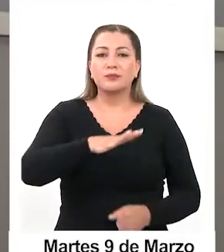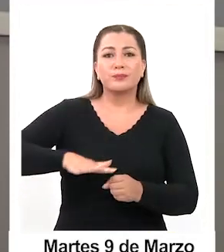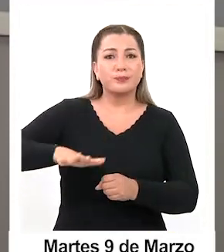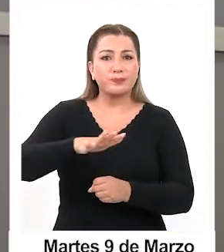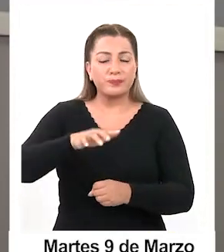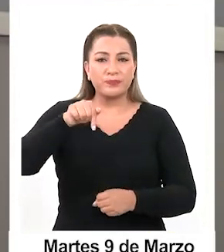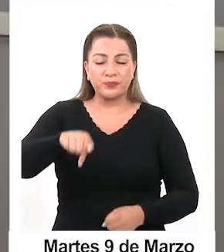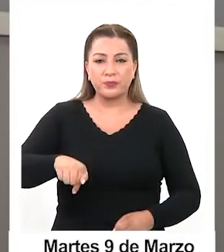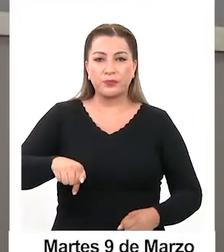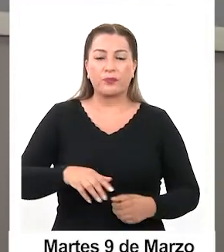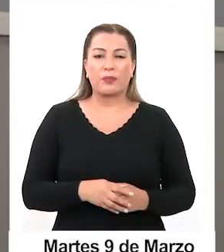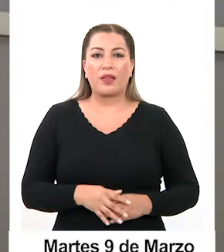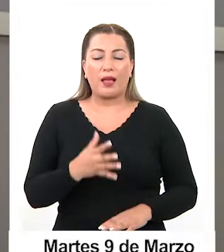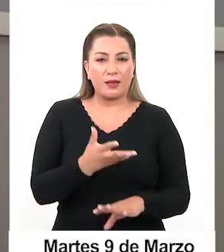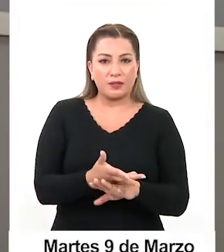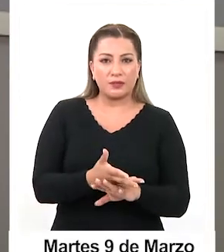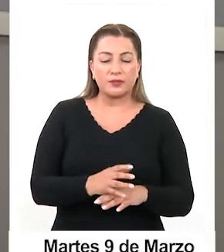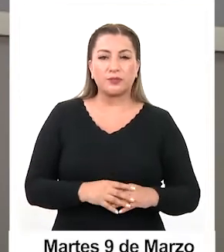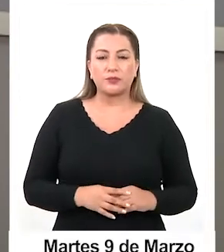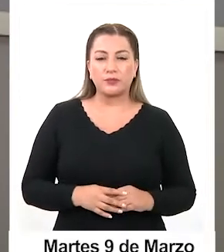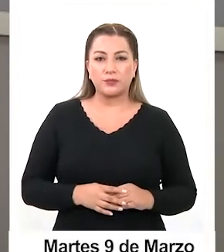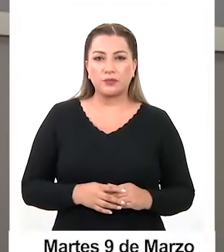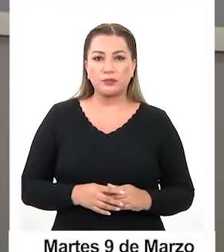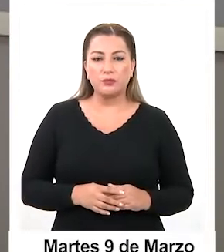perspectiva encontramos